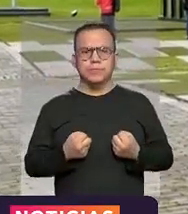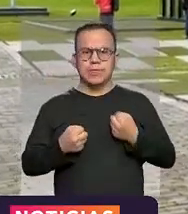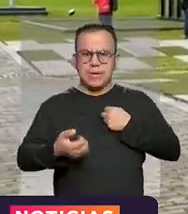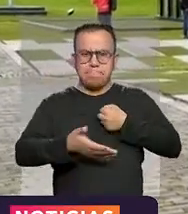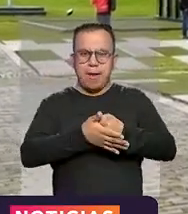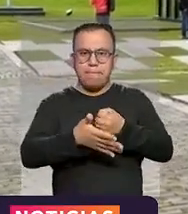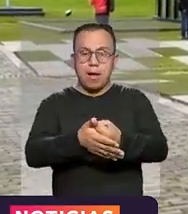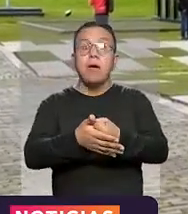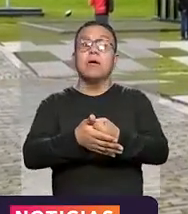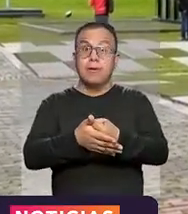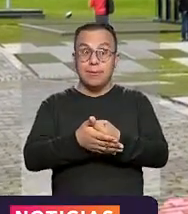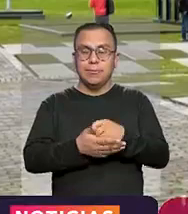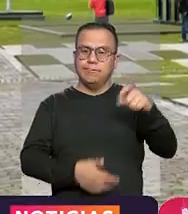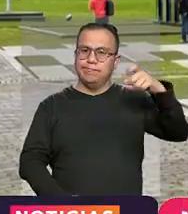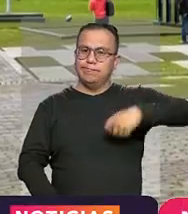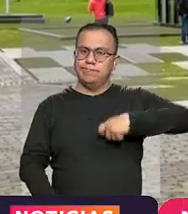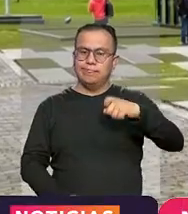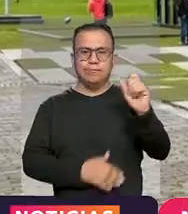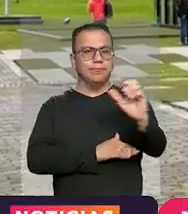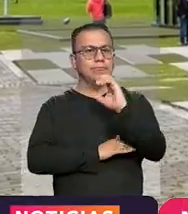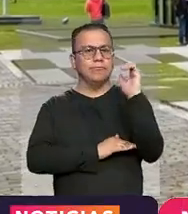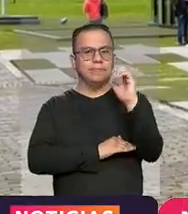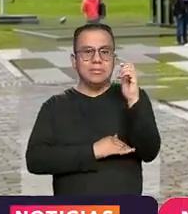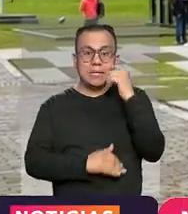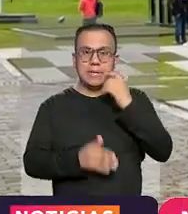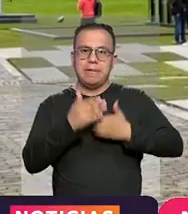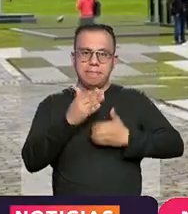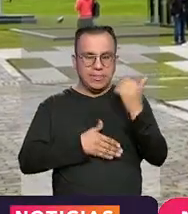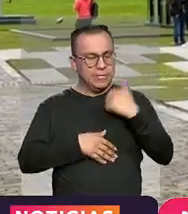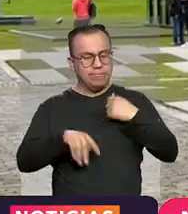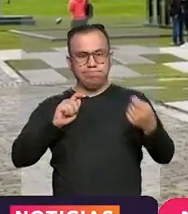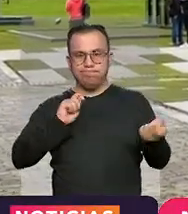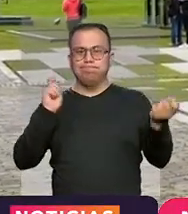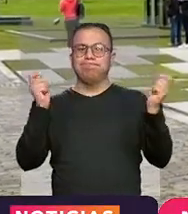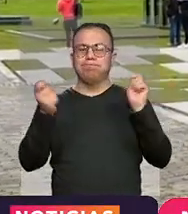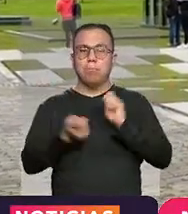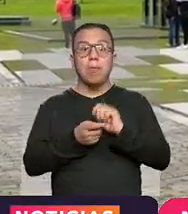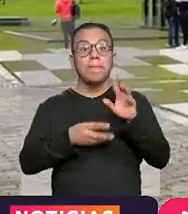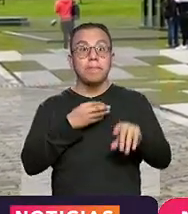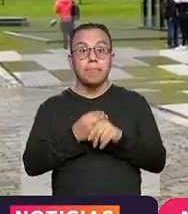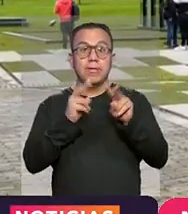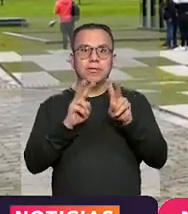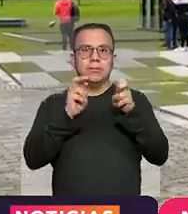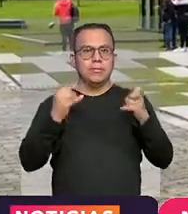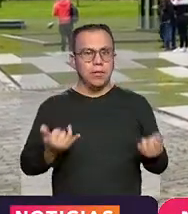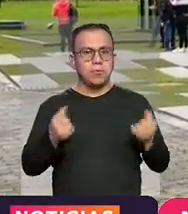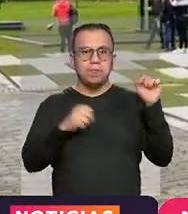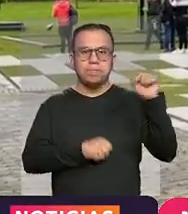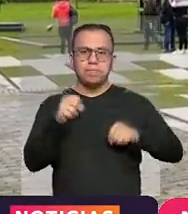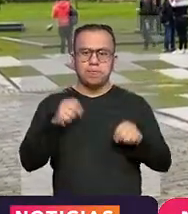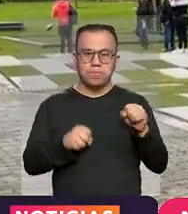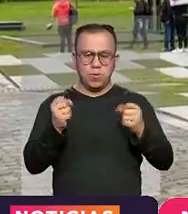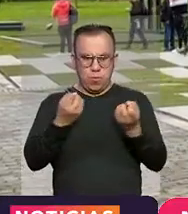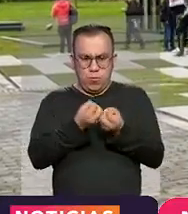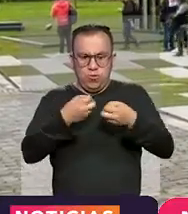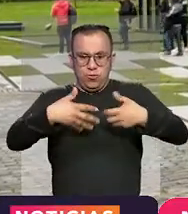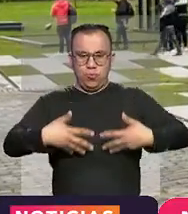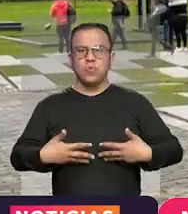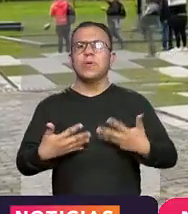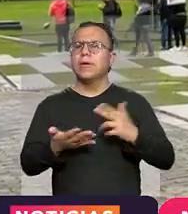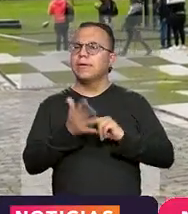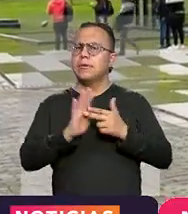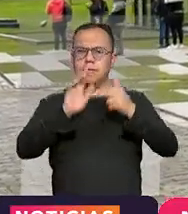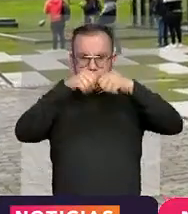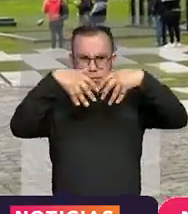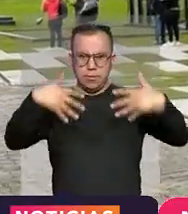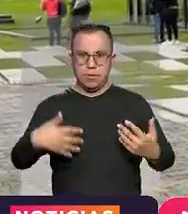intenso. Ha dicho que eso necesita la Selección Colombia y hay que empezar a cambiárselo. También habló de lo que sería su esquema de juego. Estaríamos hablando